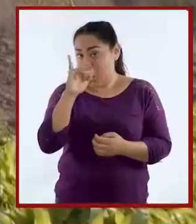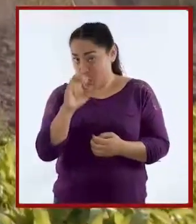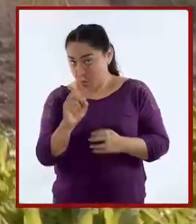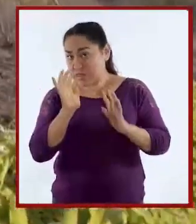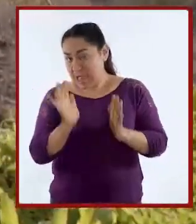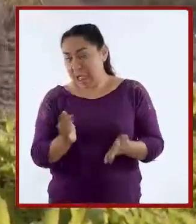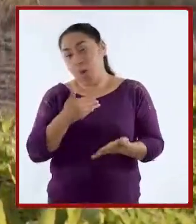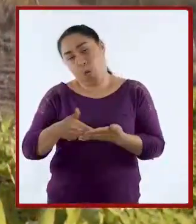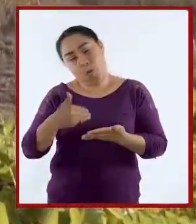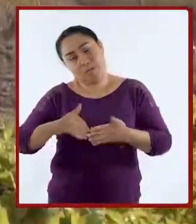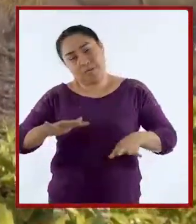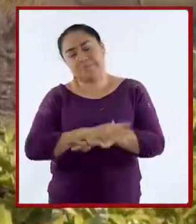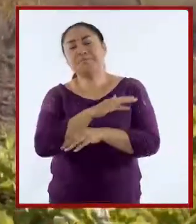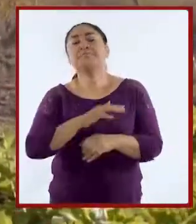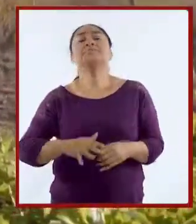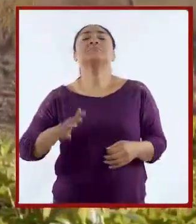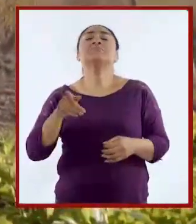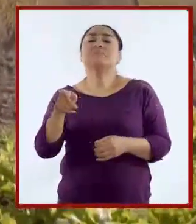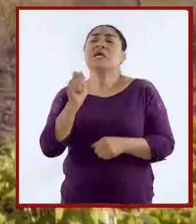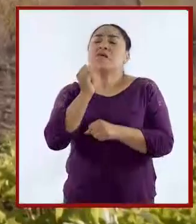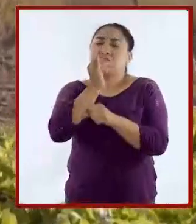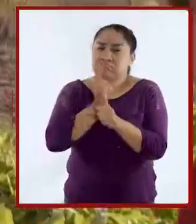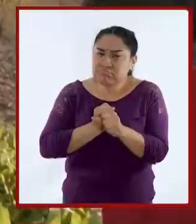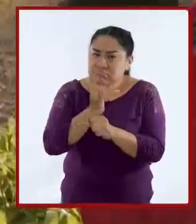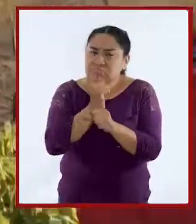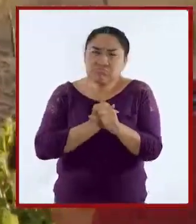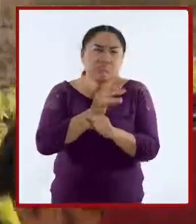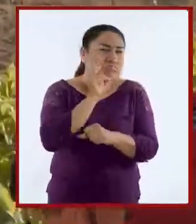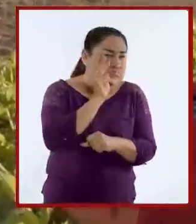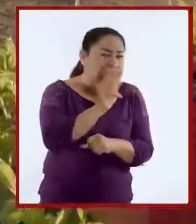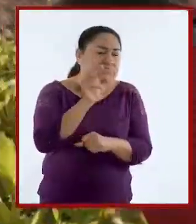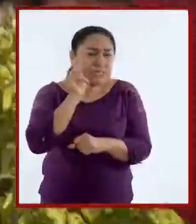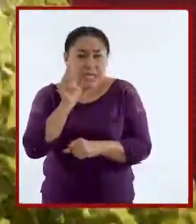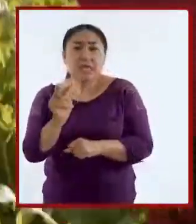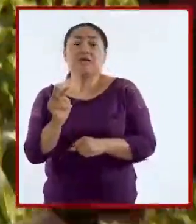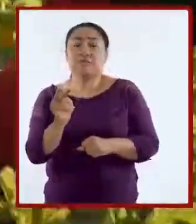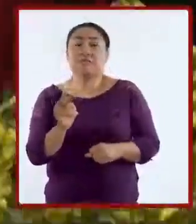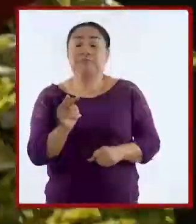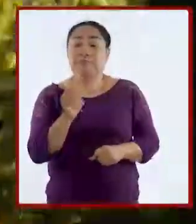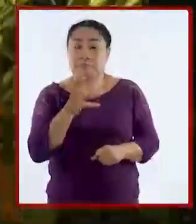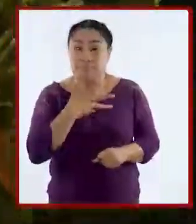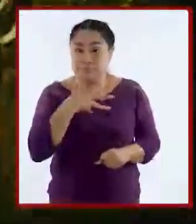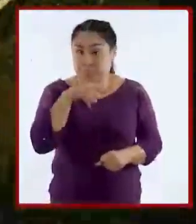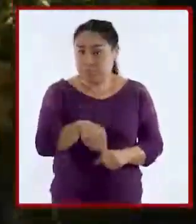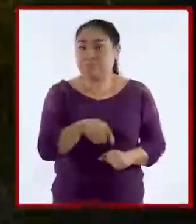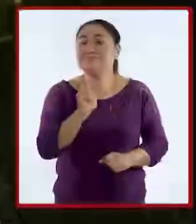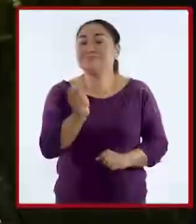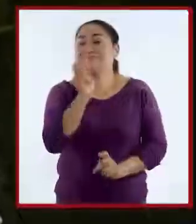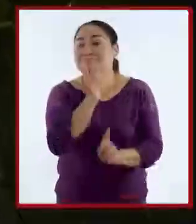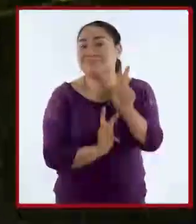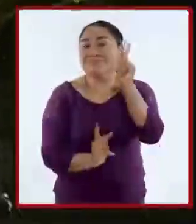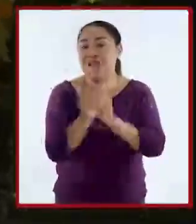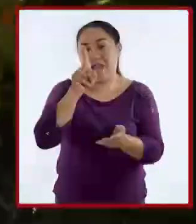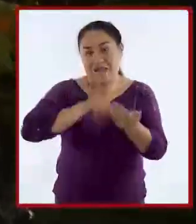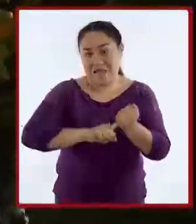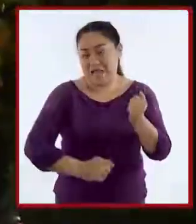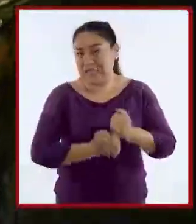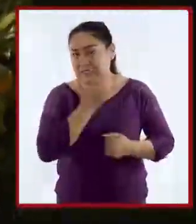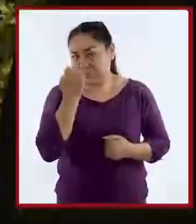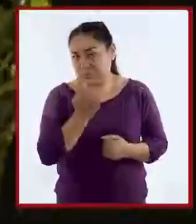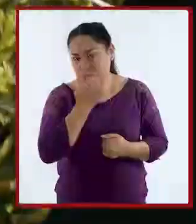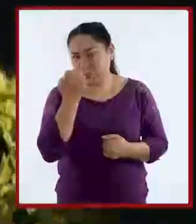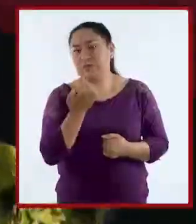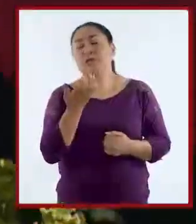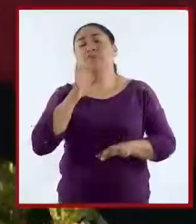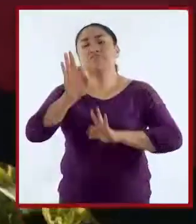Okay. Aparte de hacer sus investigaciones, sus tareas, tenemos el huerto escolar,